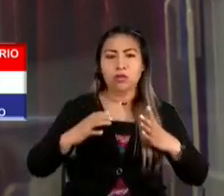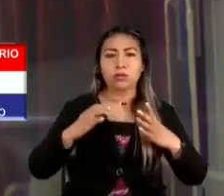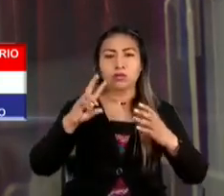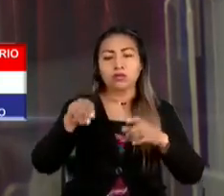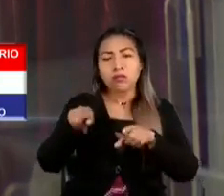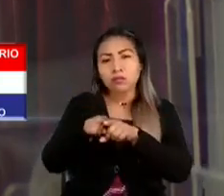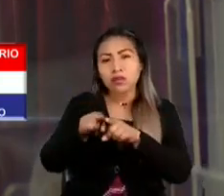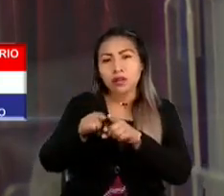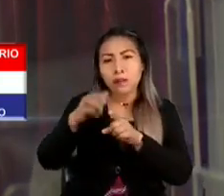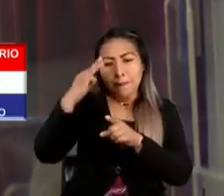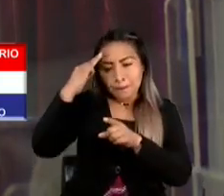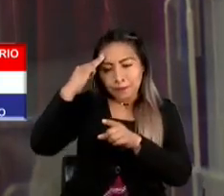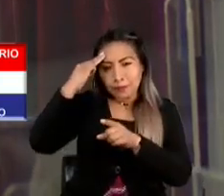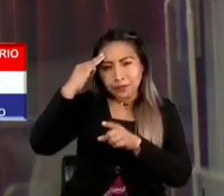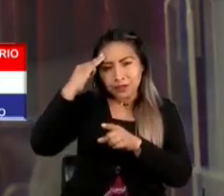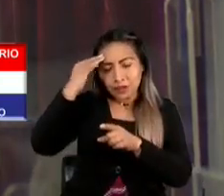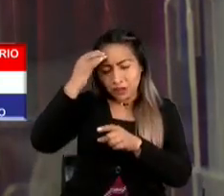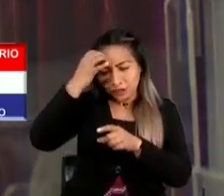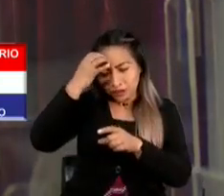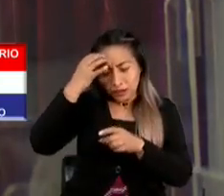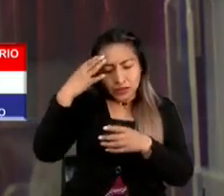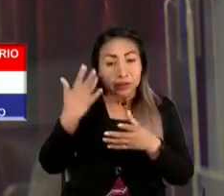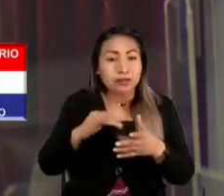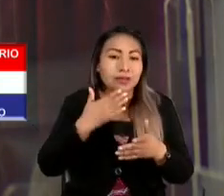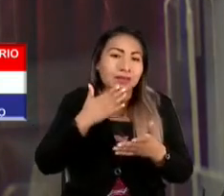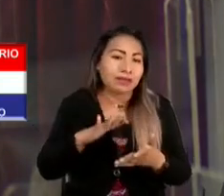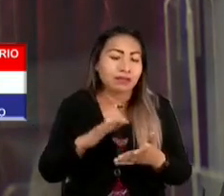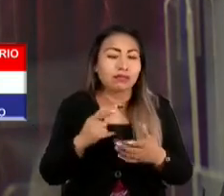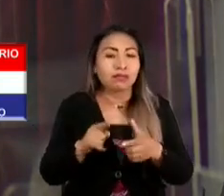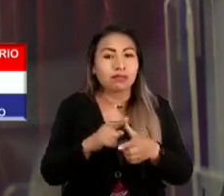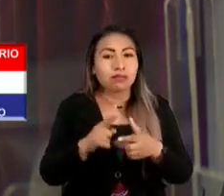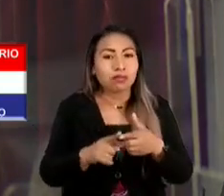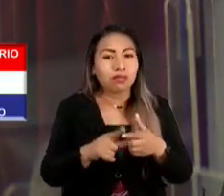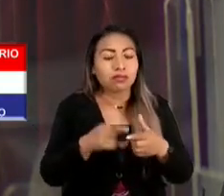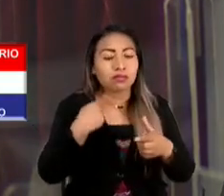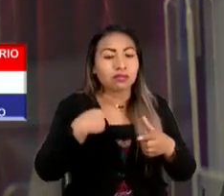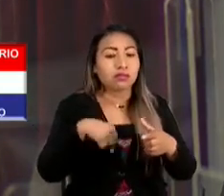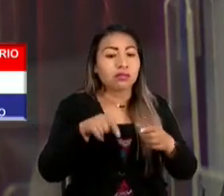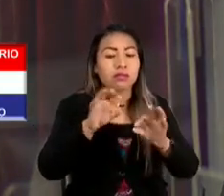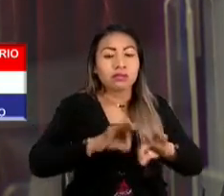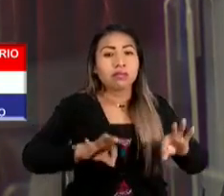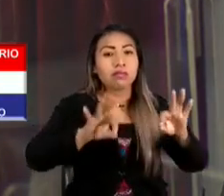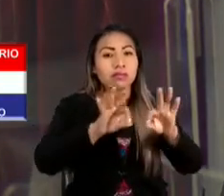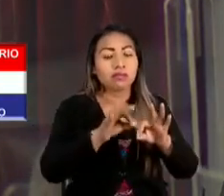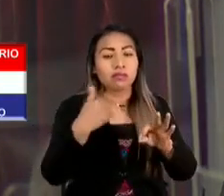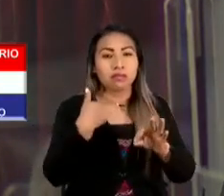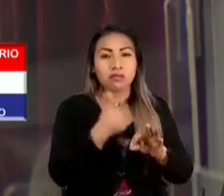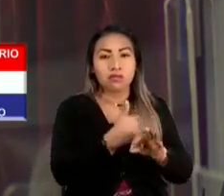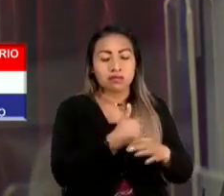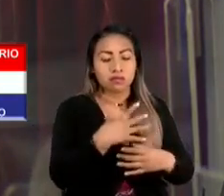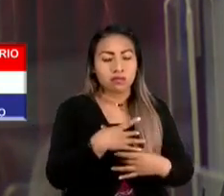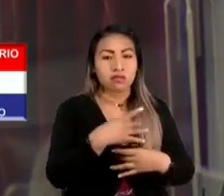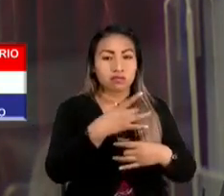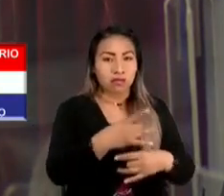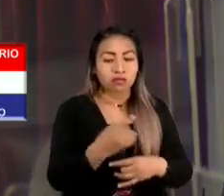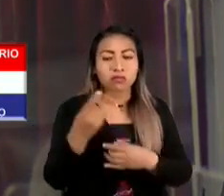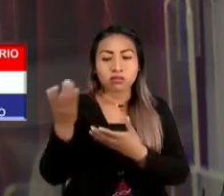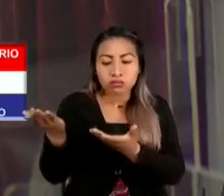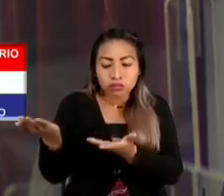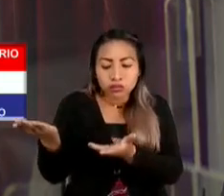Debido a esto, nosotros decidimos citar al ministro de Salud para que nos dé informe de